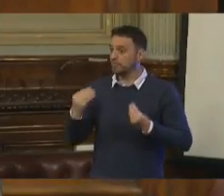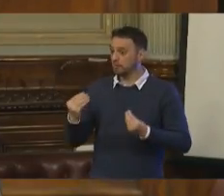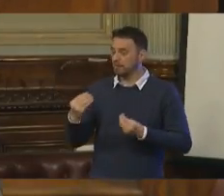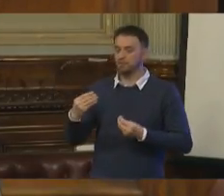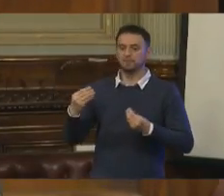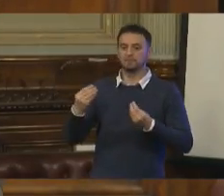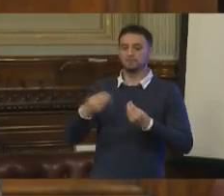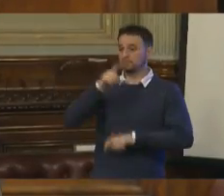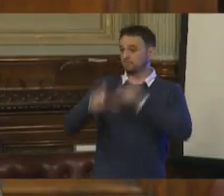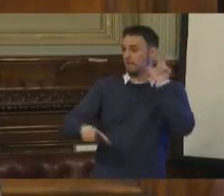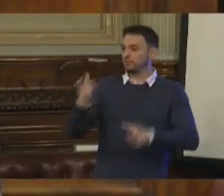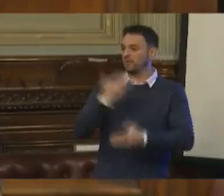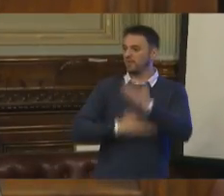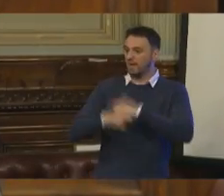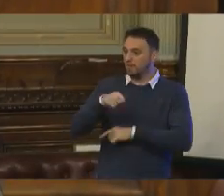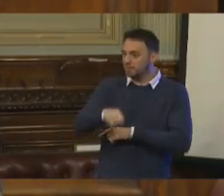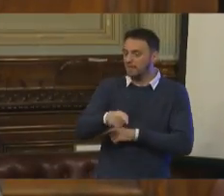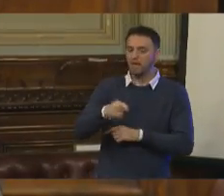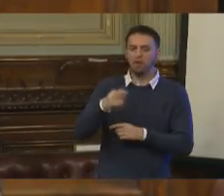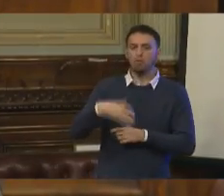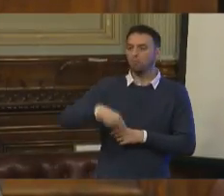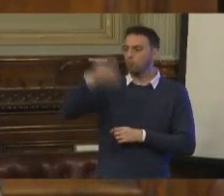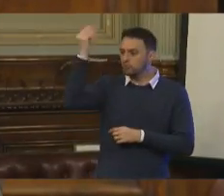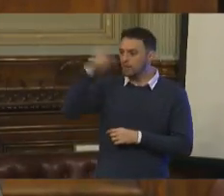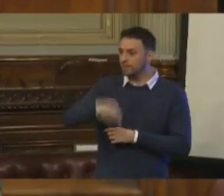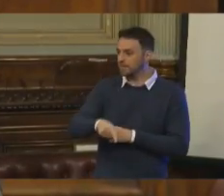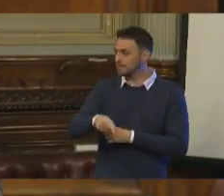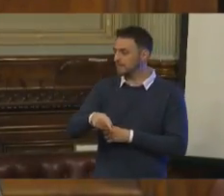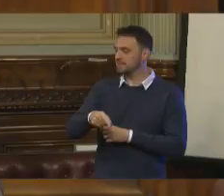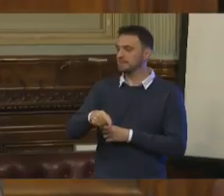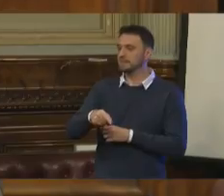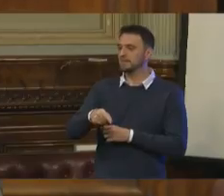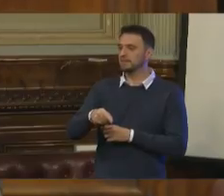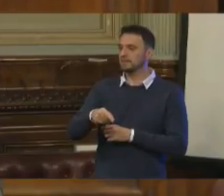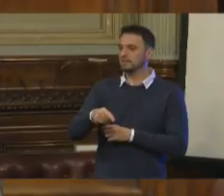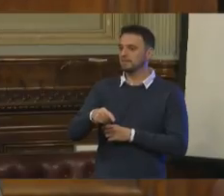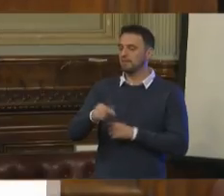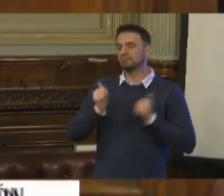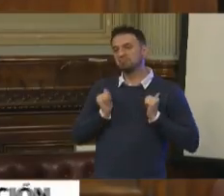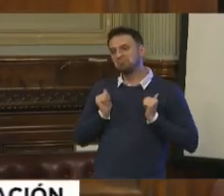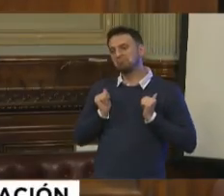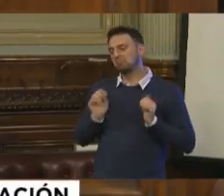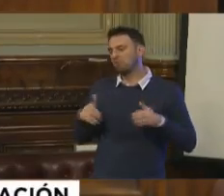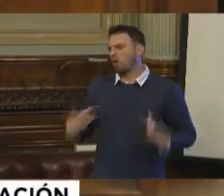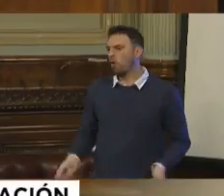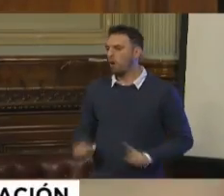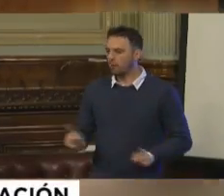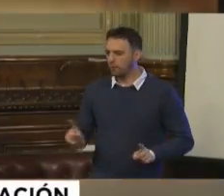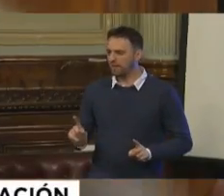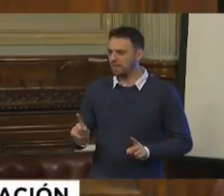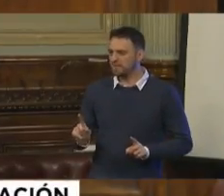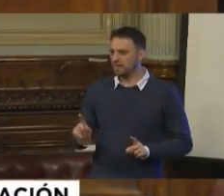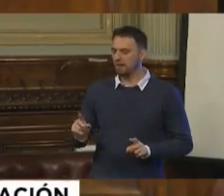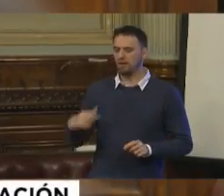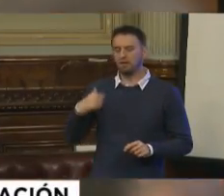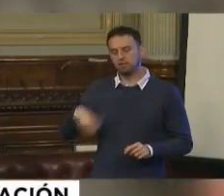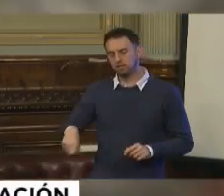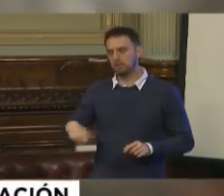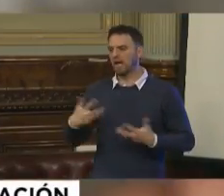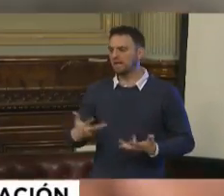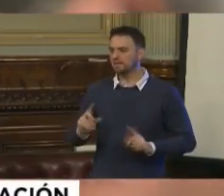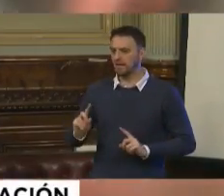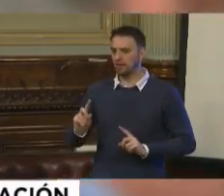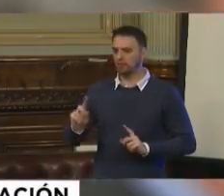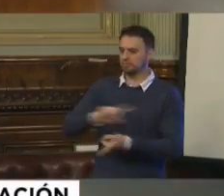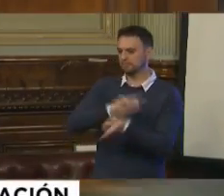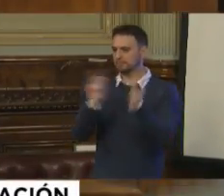porque los supuestos convencionales muchas veces no aprovechamos nuestras capacidades al